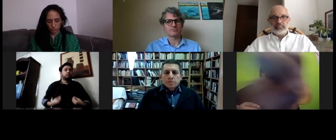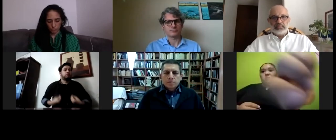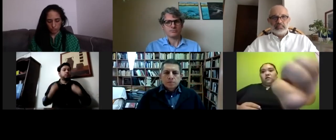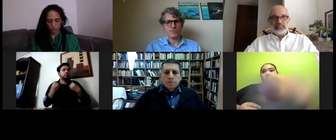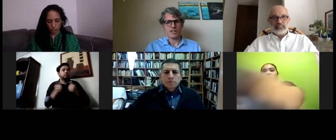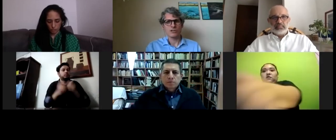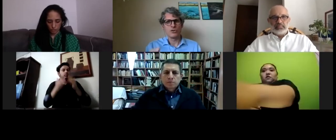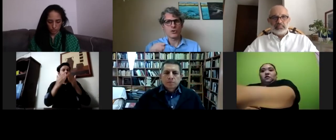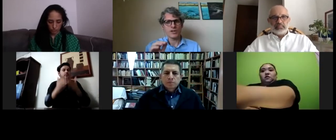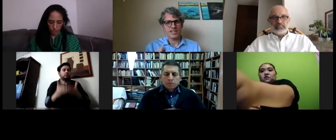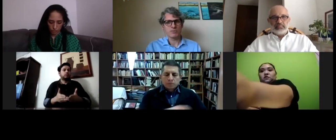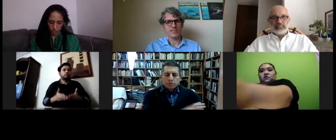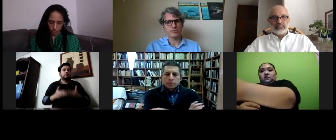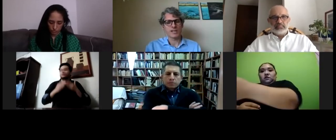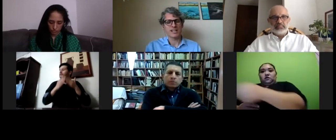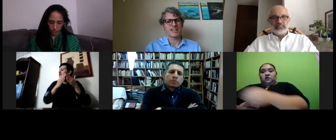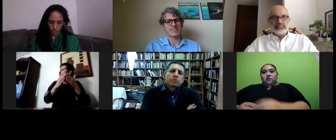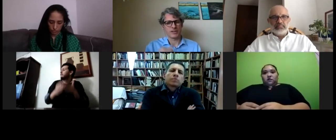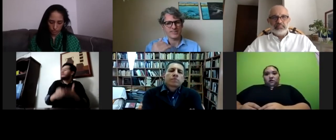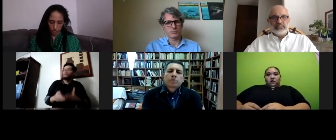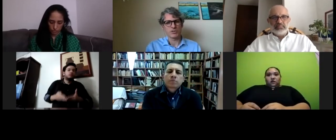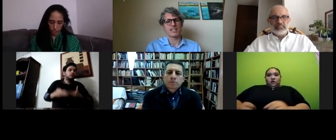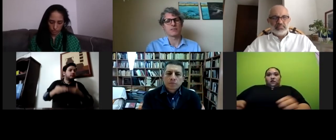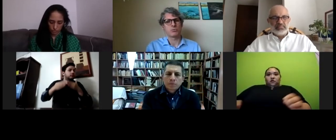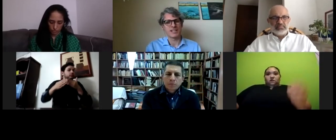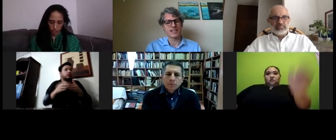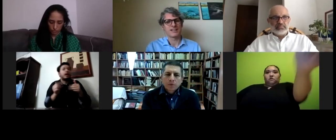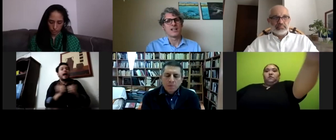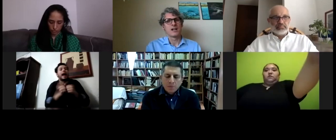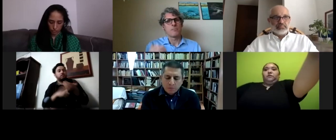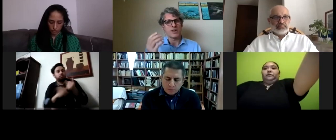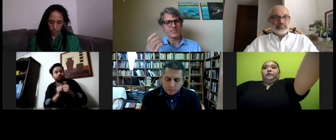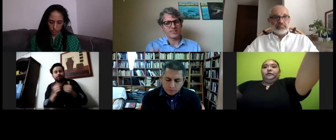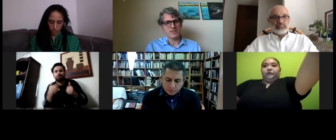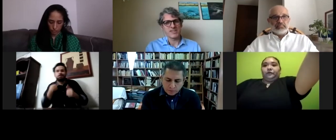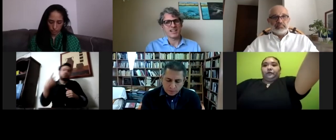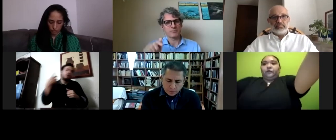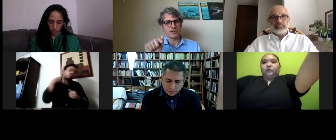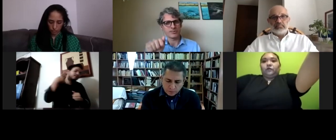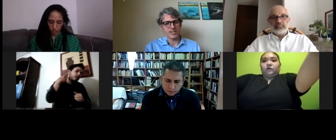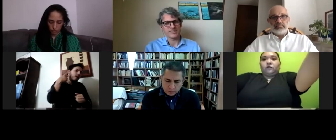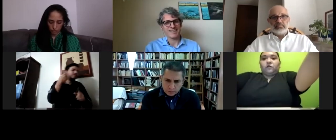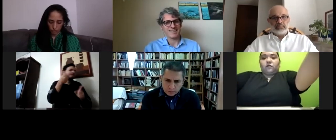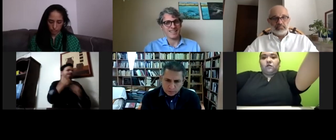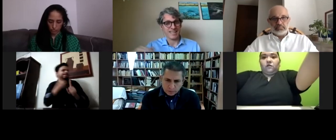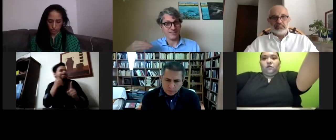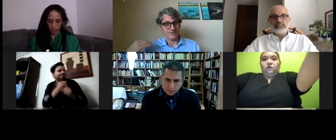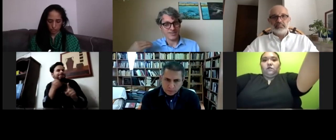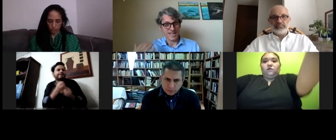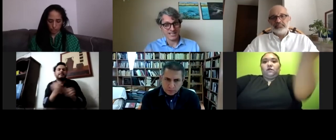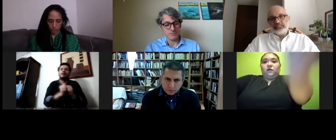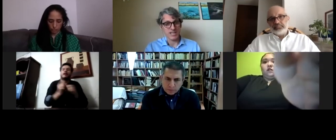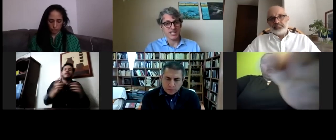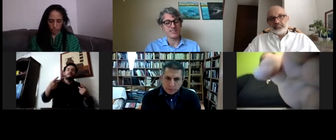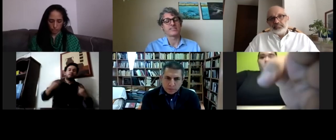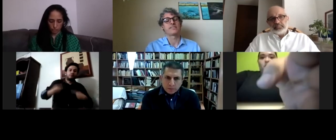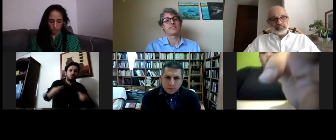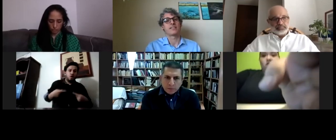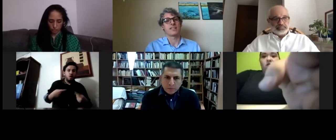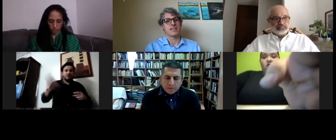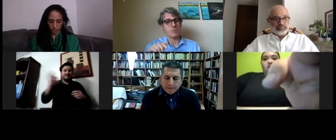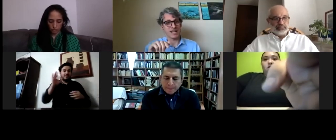Entonces, lo que tenemos que asegurar es, a través de la política pública, precisamente que las personas que llegan al